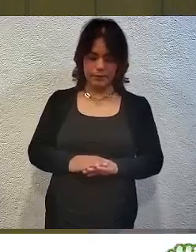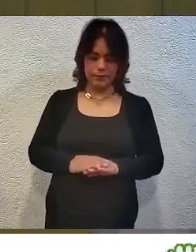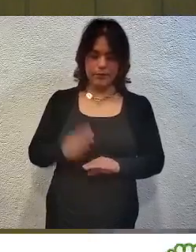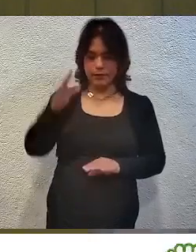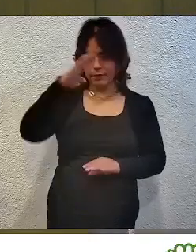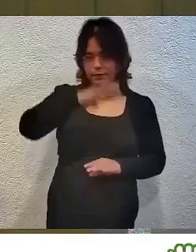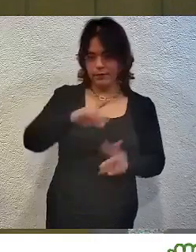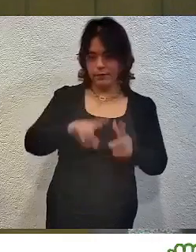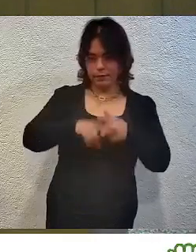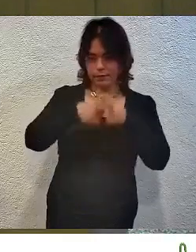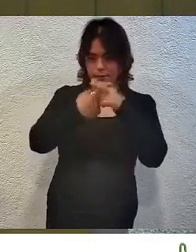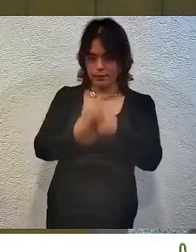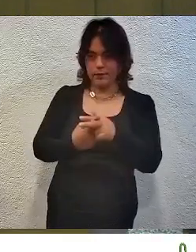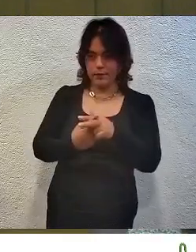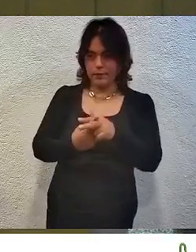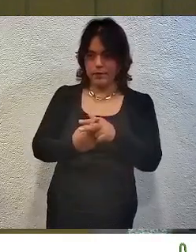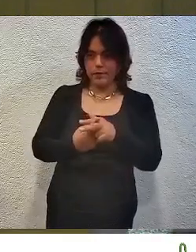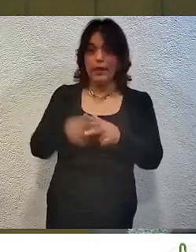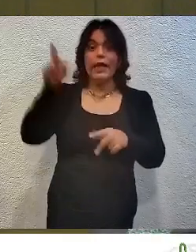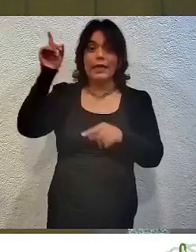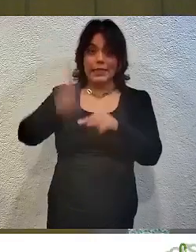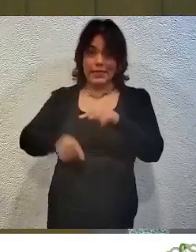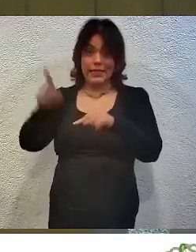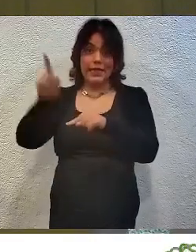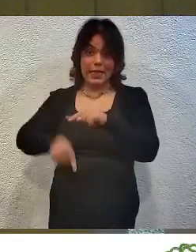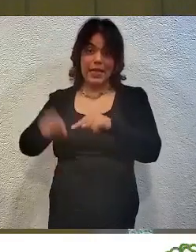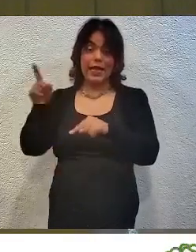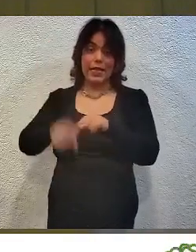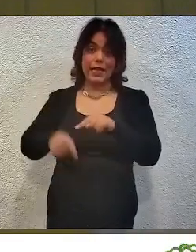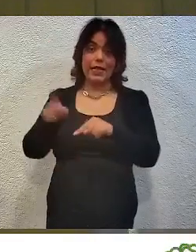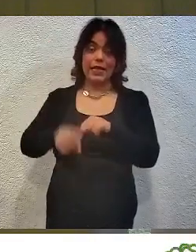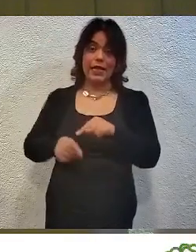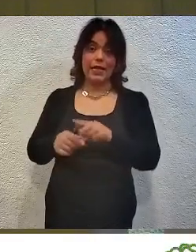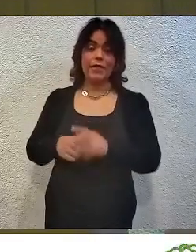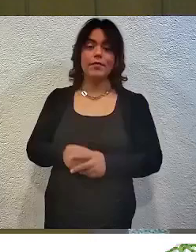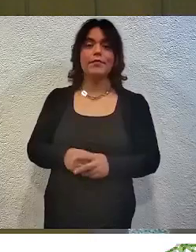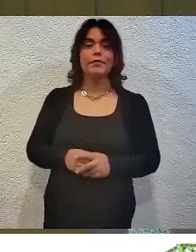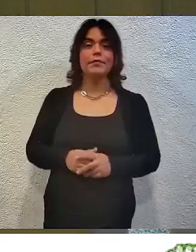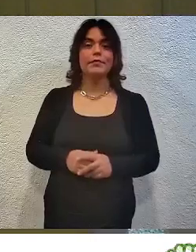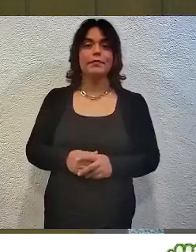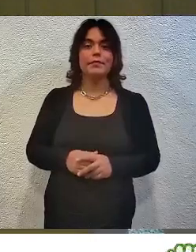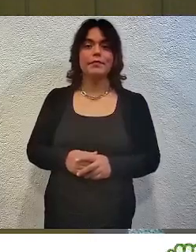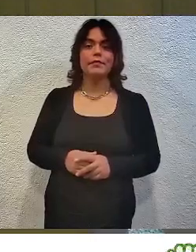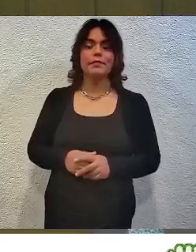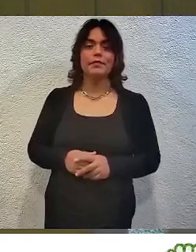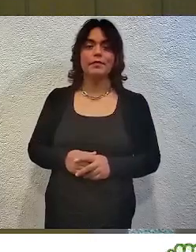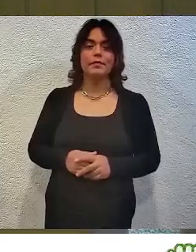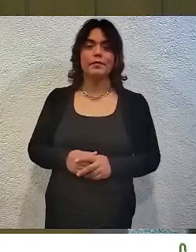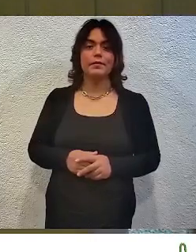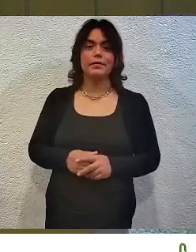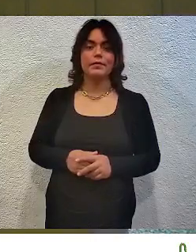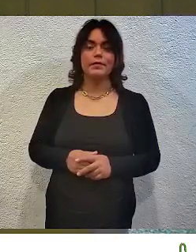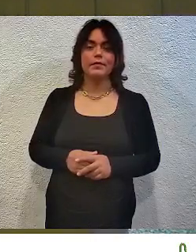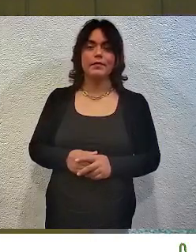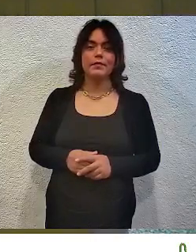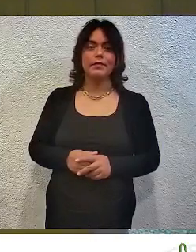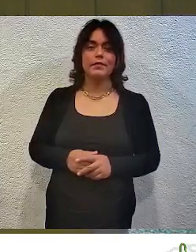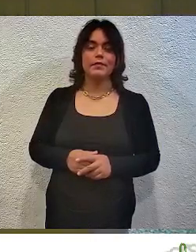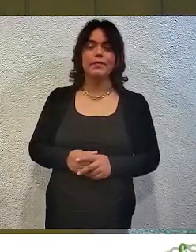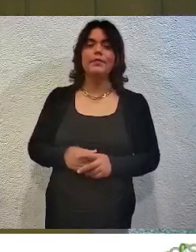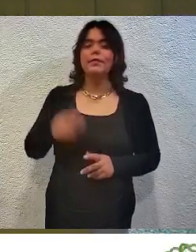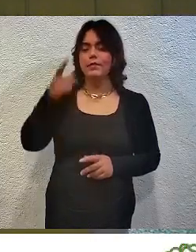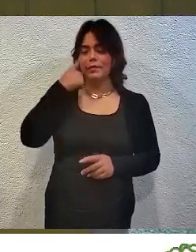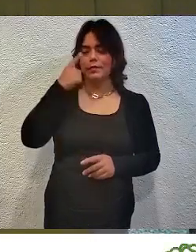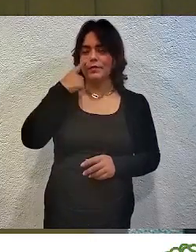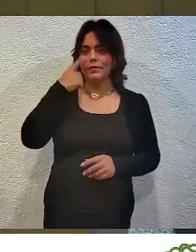procedimiento de remoción y viene una serie de, yo le llamo